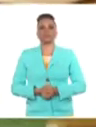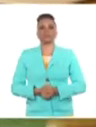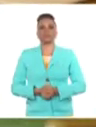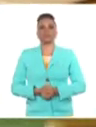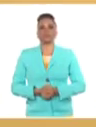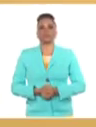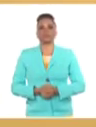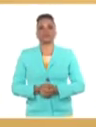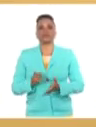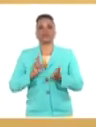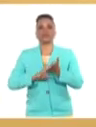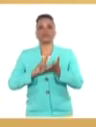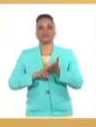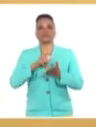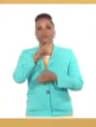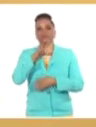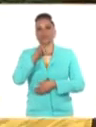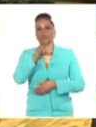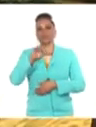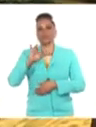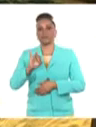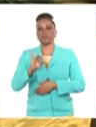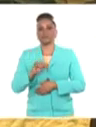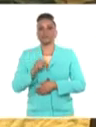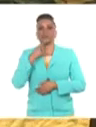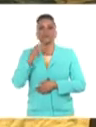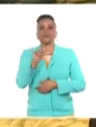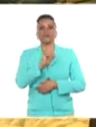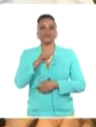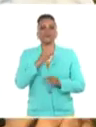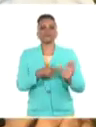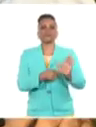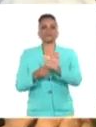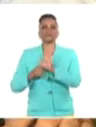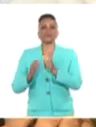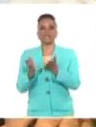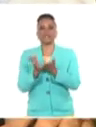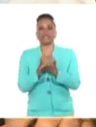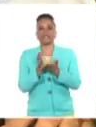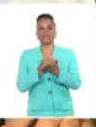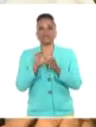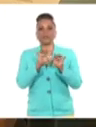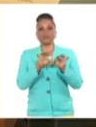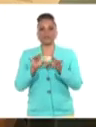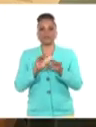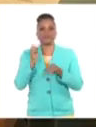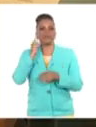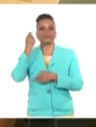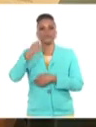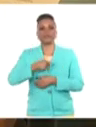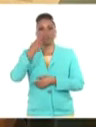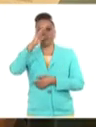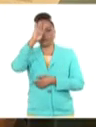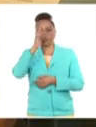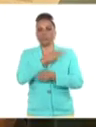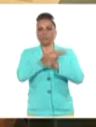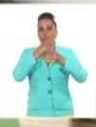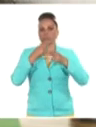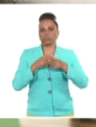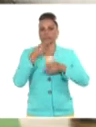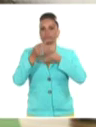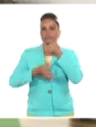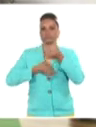de 2018 también se presentaron los libros informatización de la fiscalía cubana su historia y la